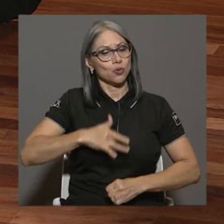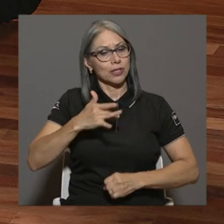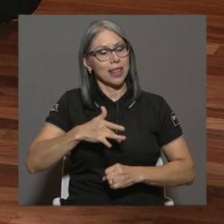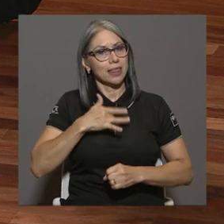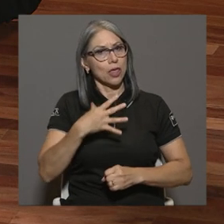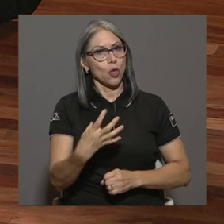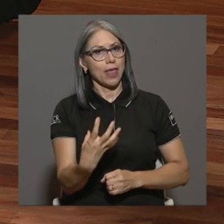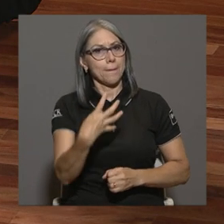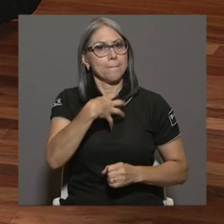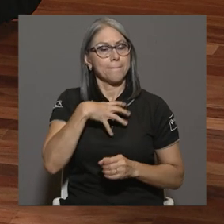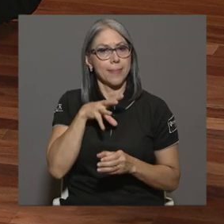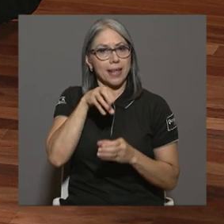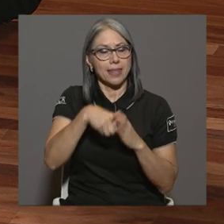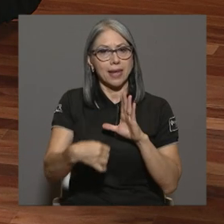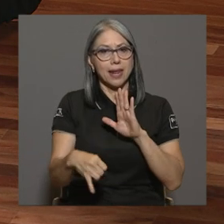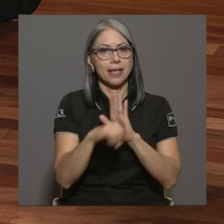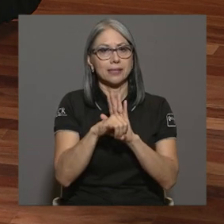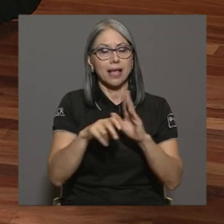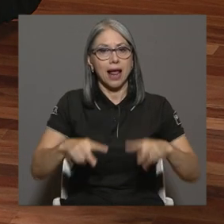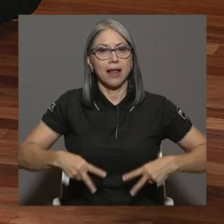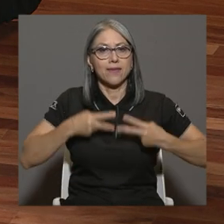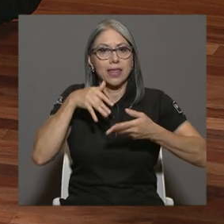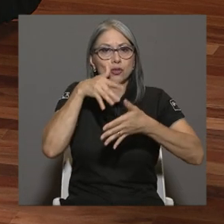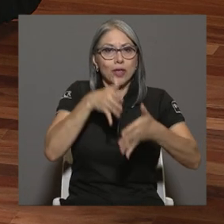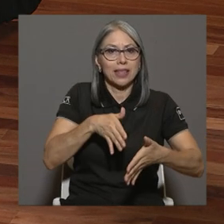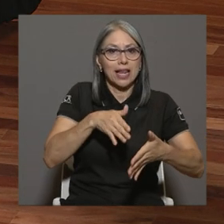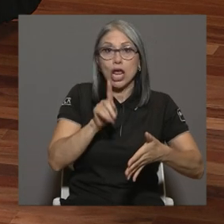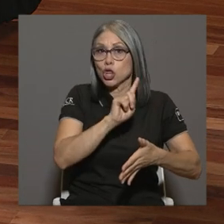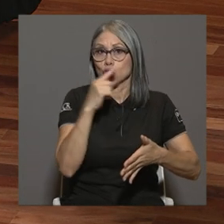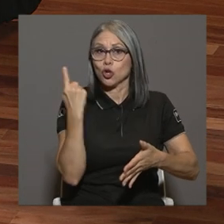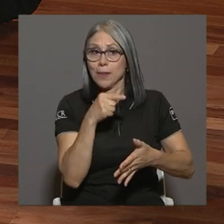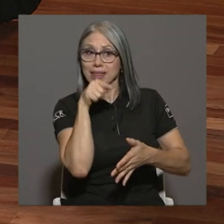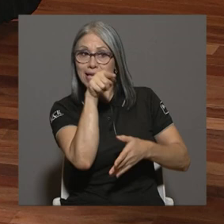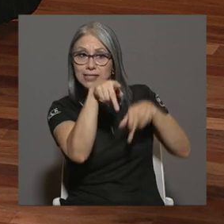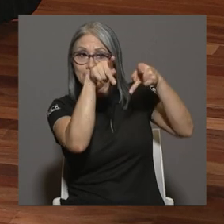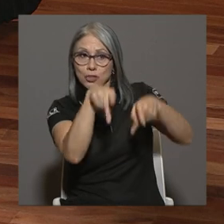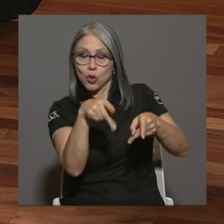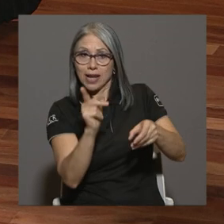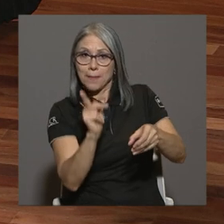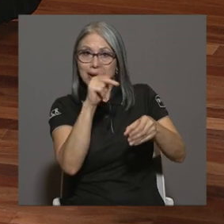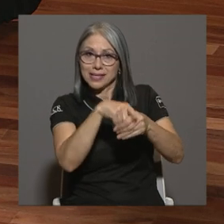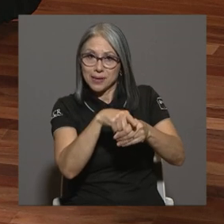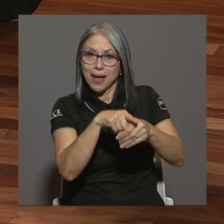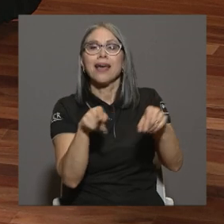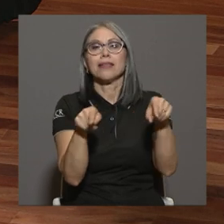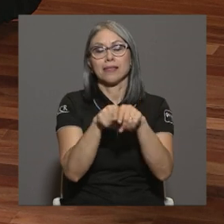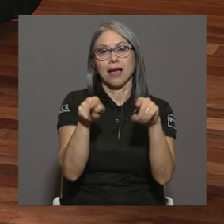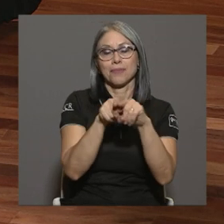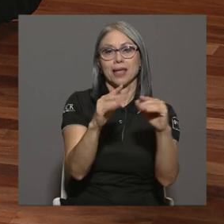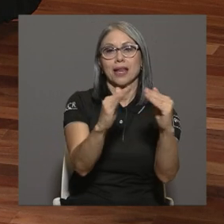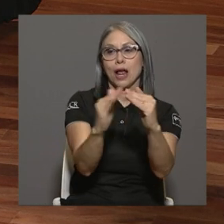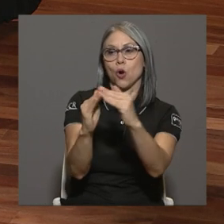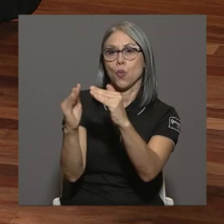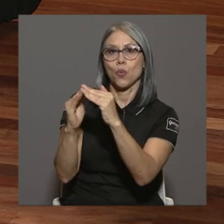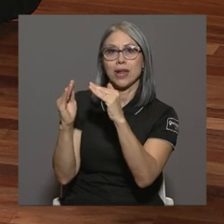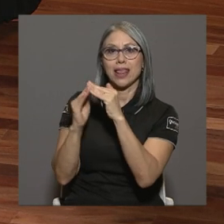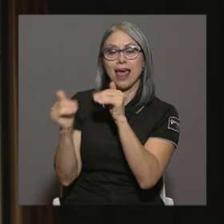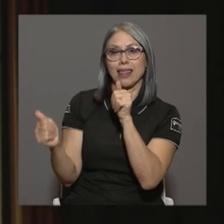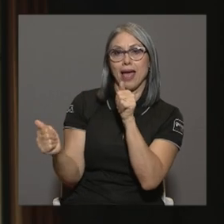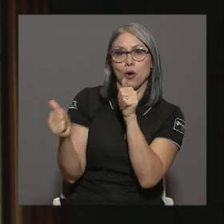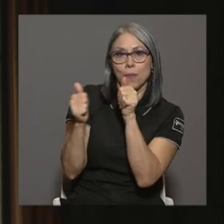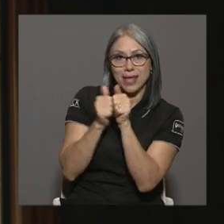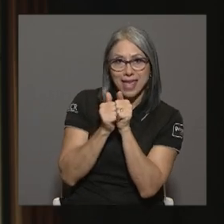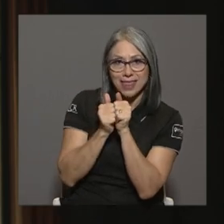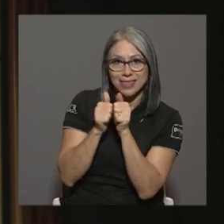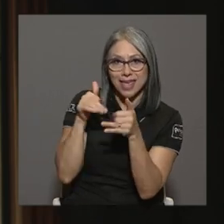pertenencia a la vida estudiantil, no solamente en la persona participante, sino también en la comunidad estudiantil acompañante